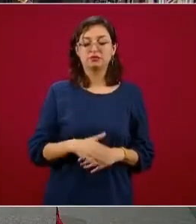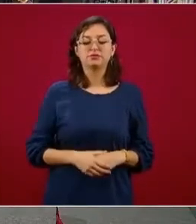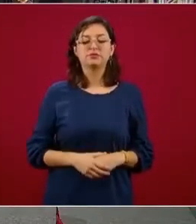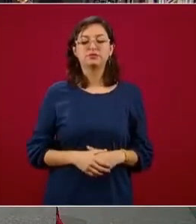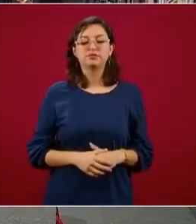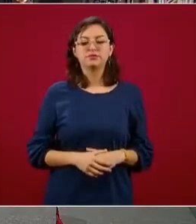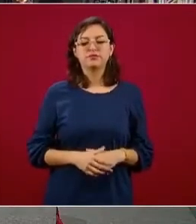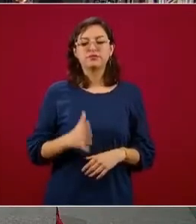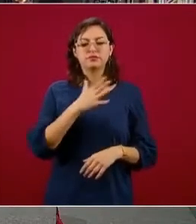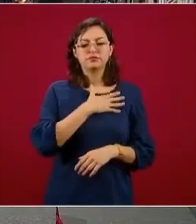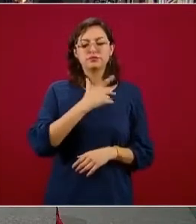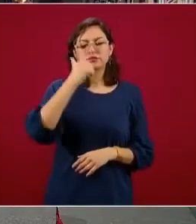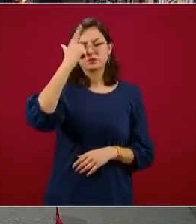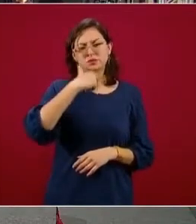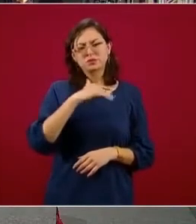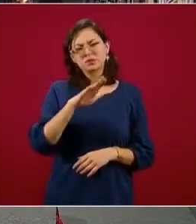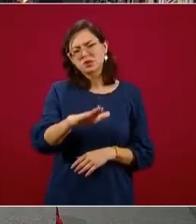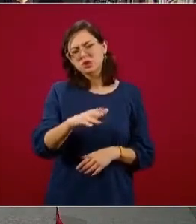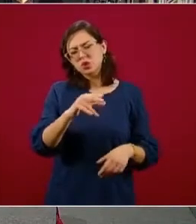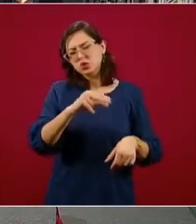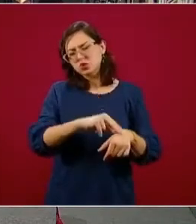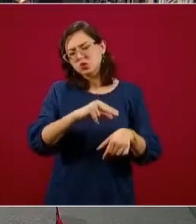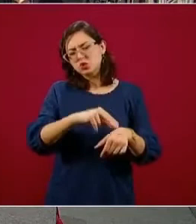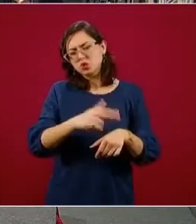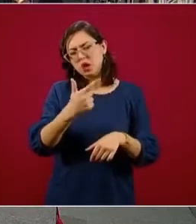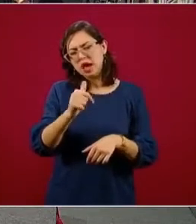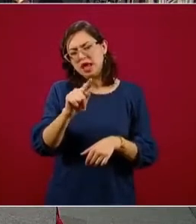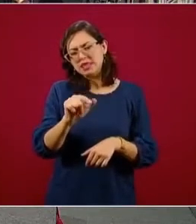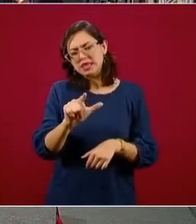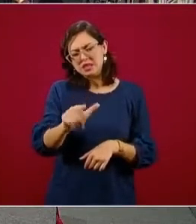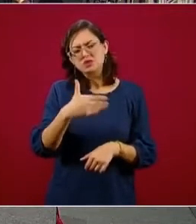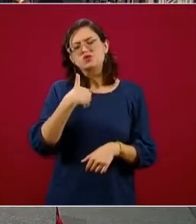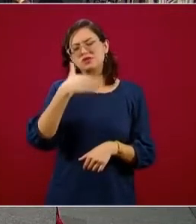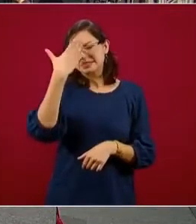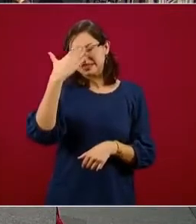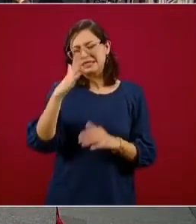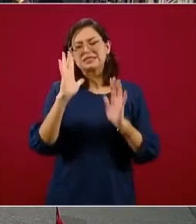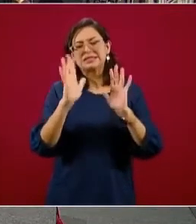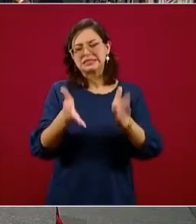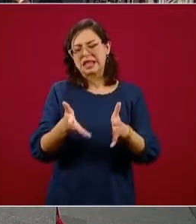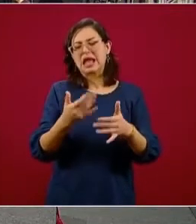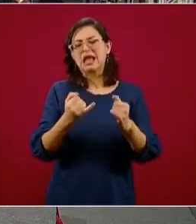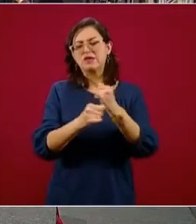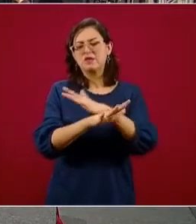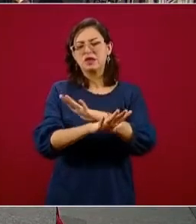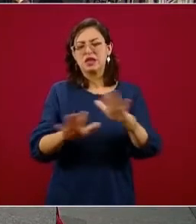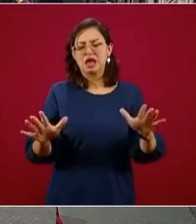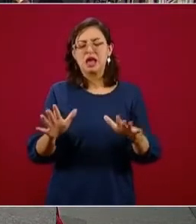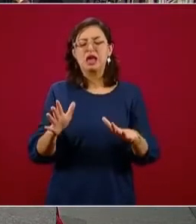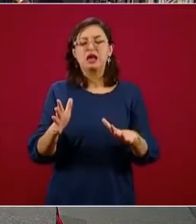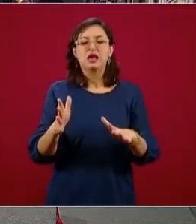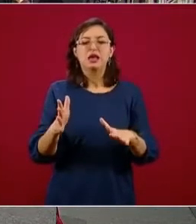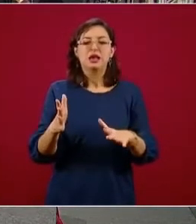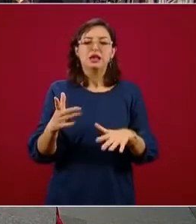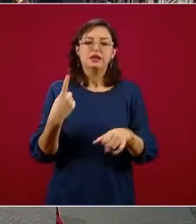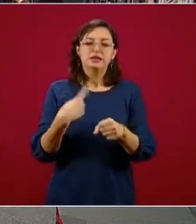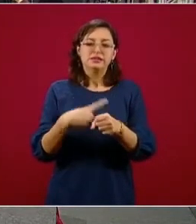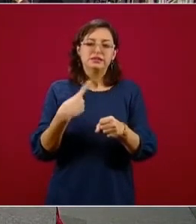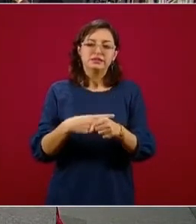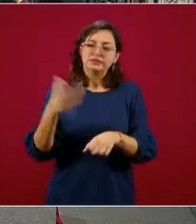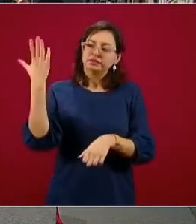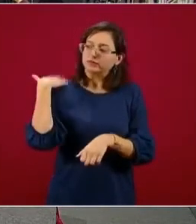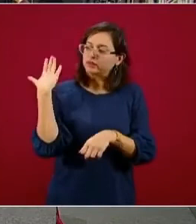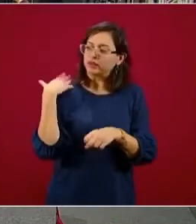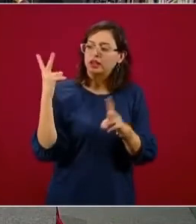noches. Gracias. Doctor Gatell, sé que ya nos presentó las cifras sobre las muertes de neumonías no especificadas y